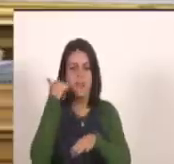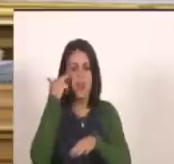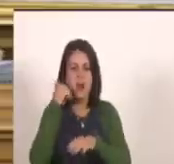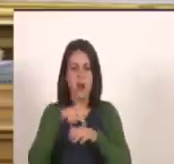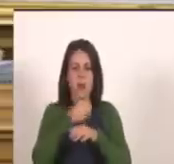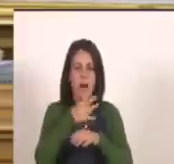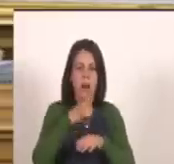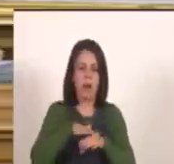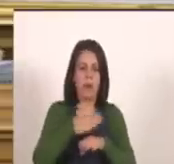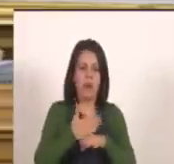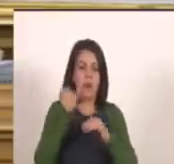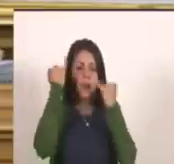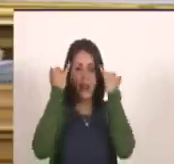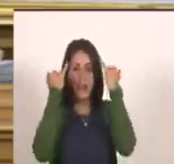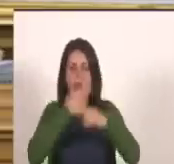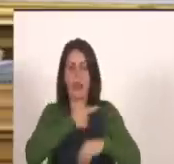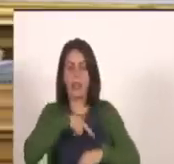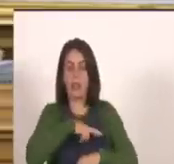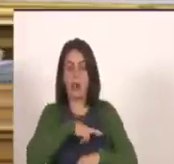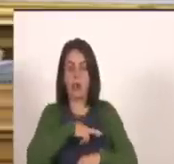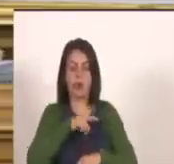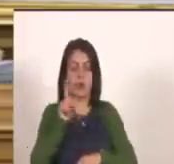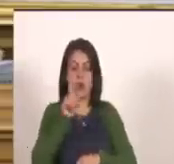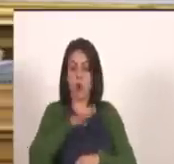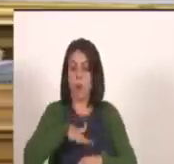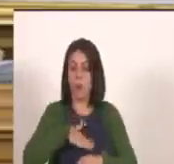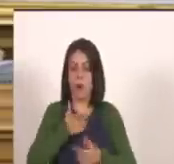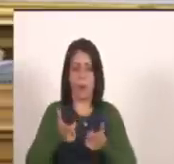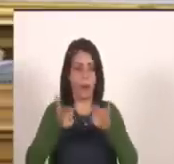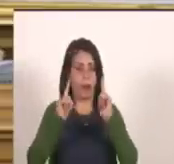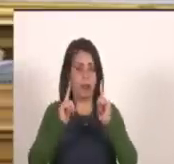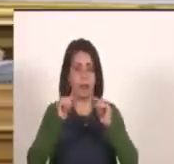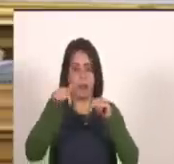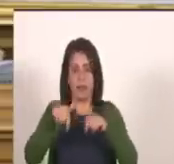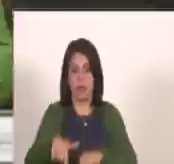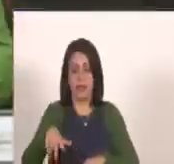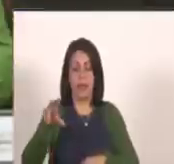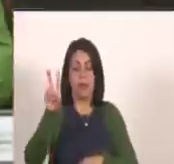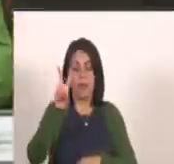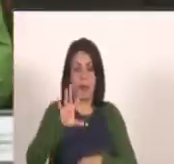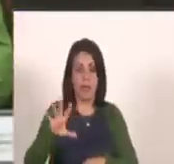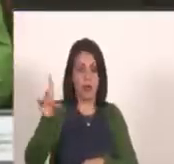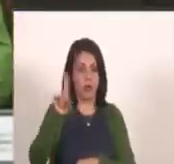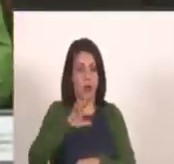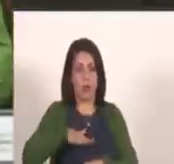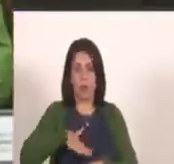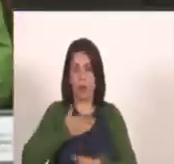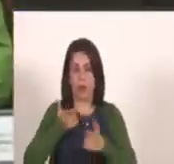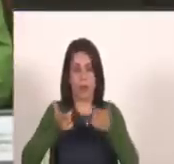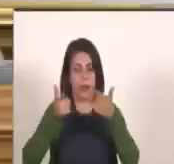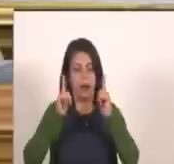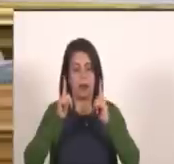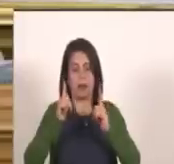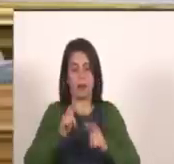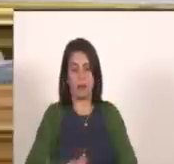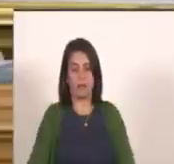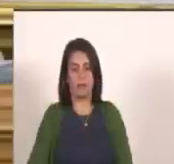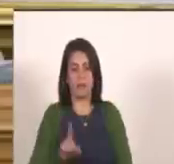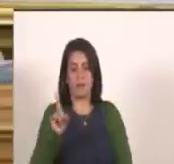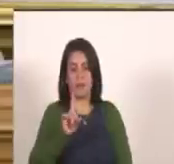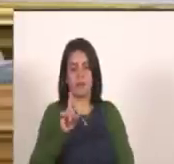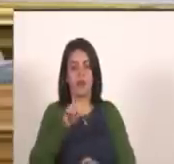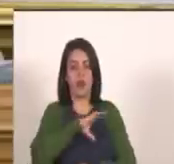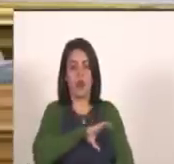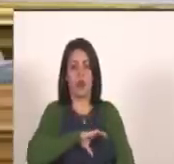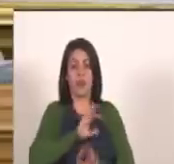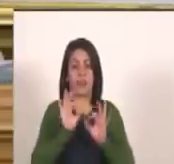Me puedo burlar de ti por tus ideas, por tu religión. Eso no puede permitirse en la patria de Bolívar y Chávez. No se puede permitir. Nombro